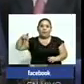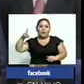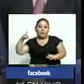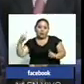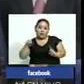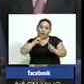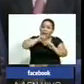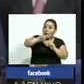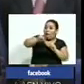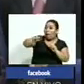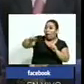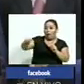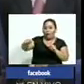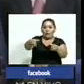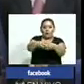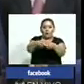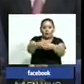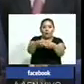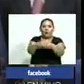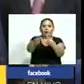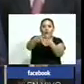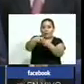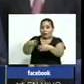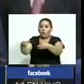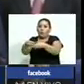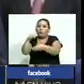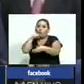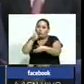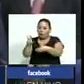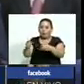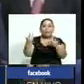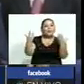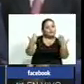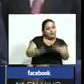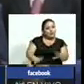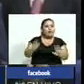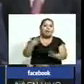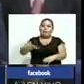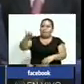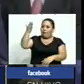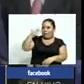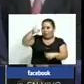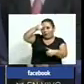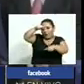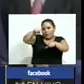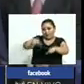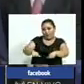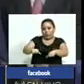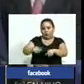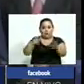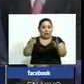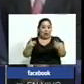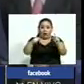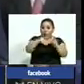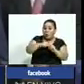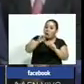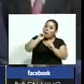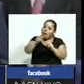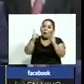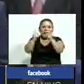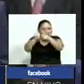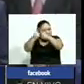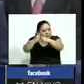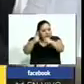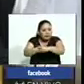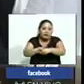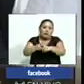a ARENA y al FMLN un nuevo dictamen, de lo cual ya se había acordado el día de ayer, cambiando todo lo que se había acordado